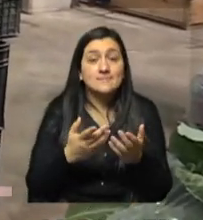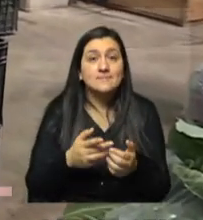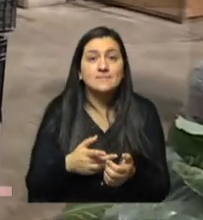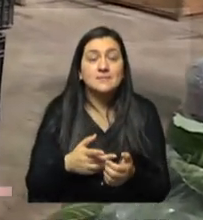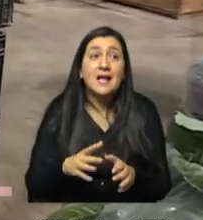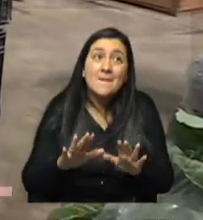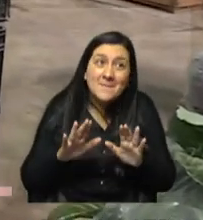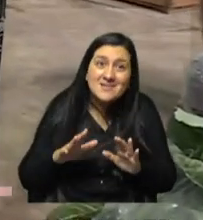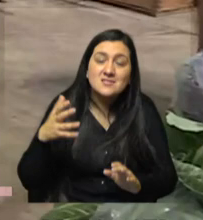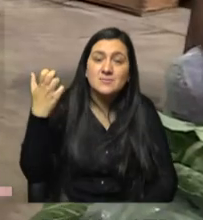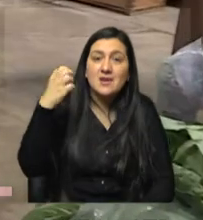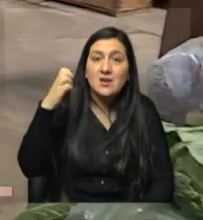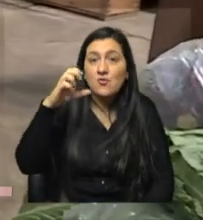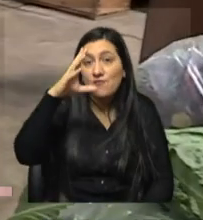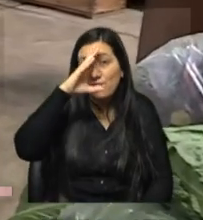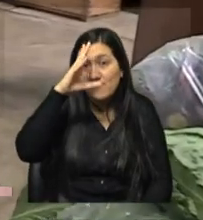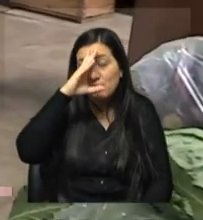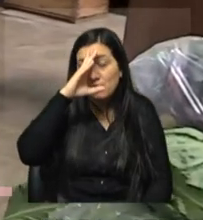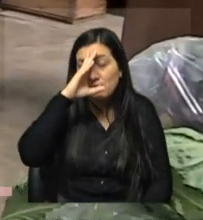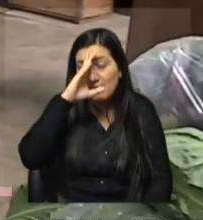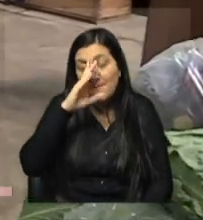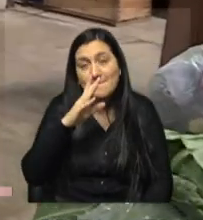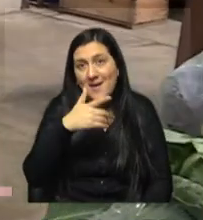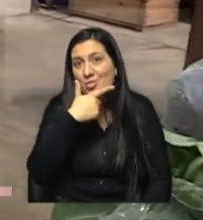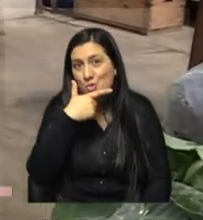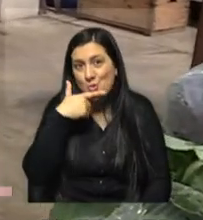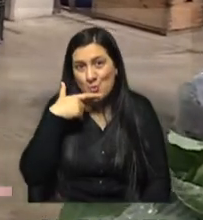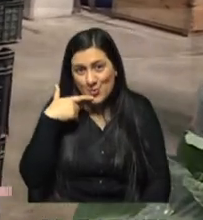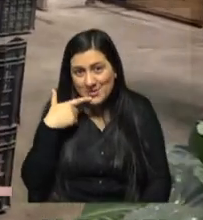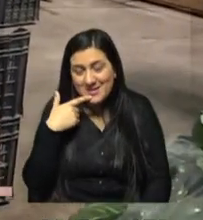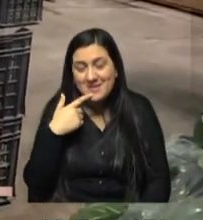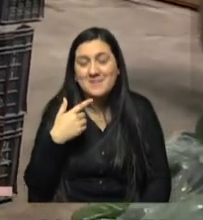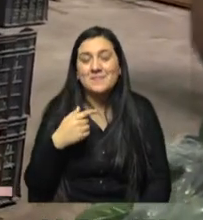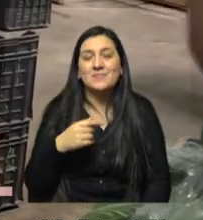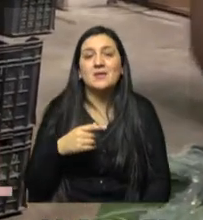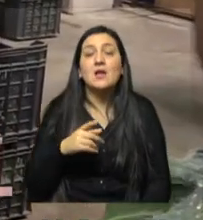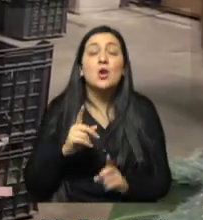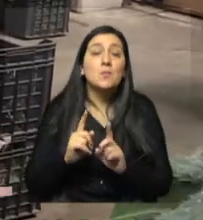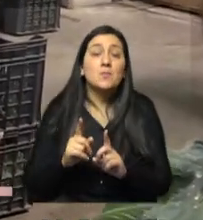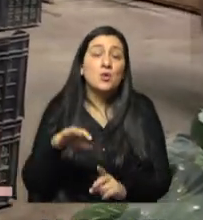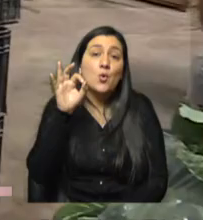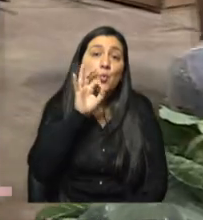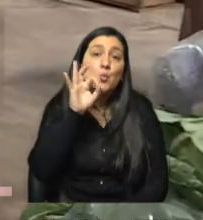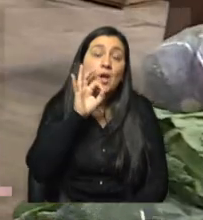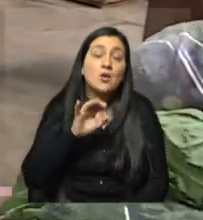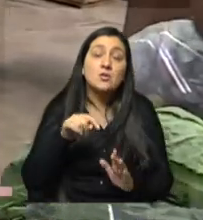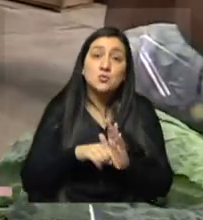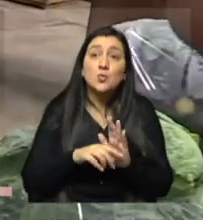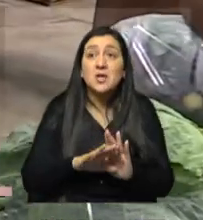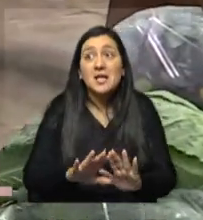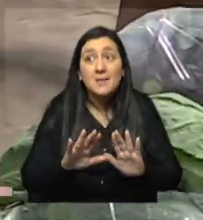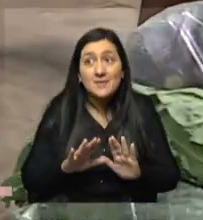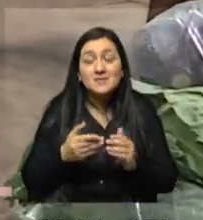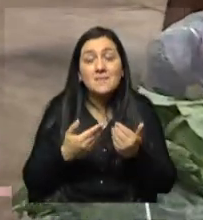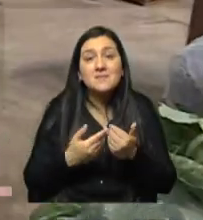enero y febrero va a estar muy dulce, es muy rico de comer. Lo mismo en algún durazno de acá del sur, que ya capaz que empezaría más